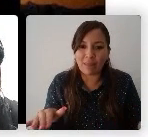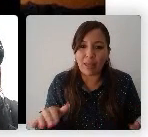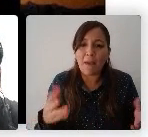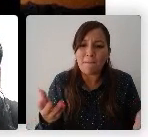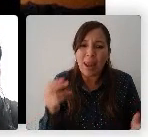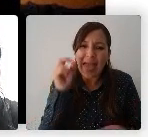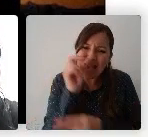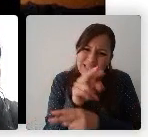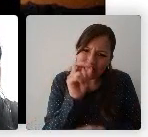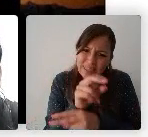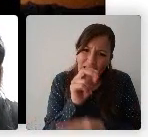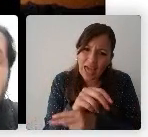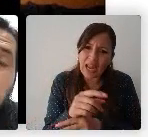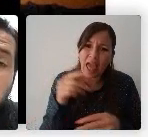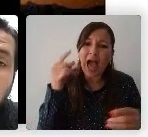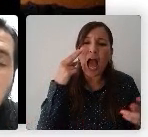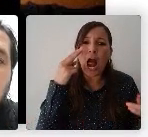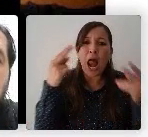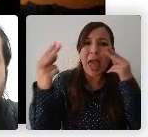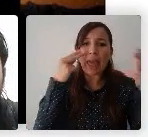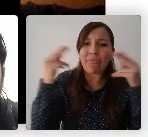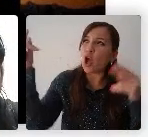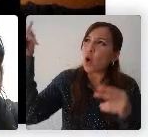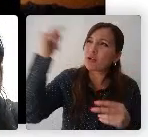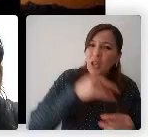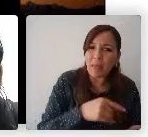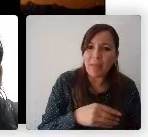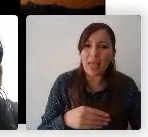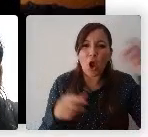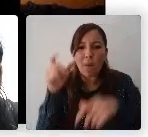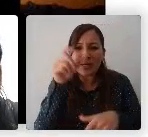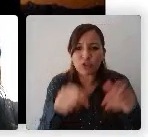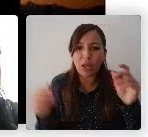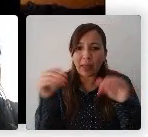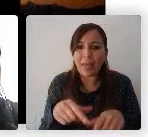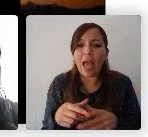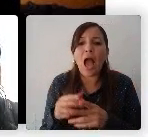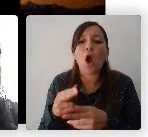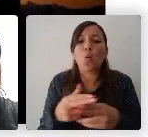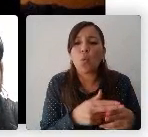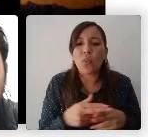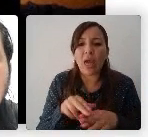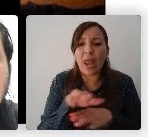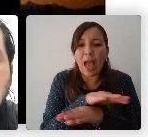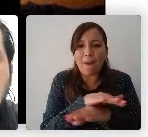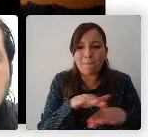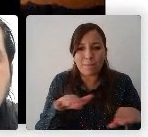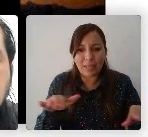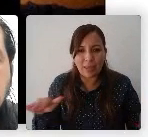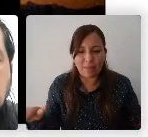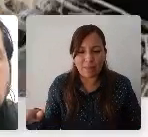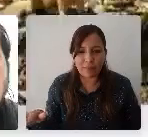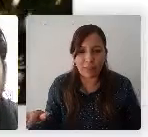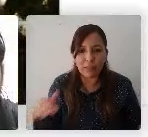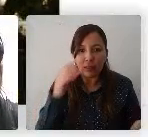Y también educar a los visitantes, a los viajeros, para que se puedan sumar y puedan generar una conciencia y un viaje más sostenible. Entonces, hablamos